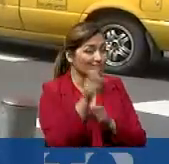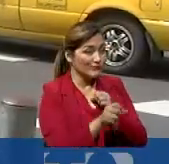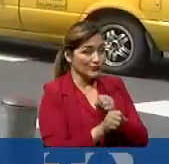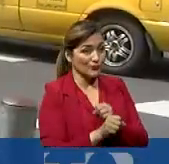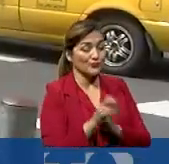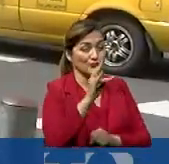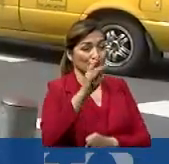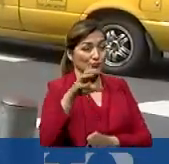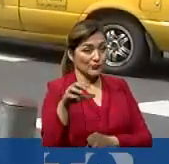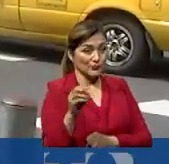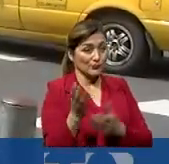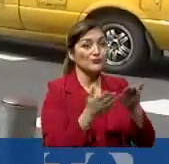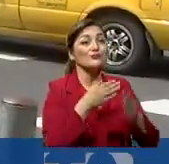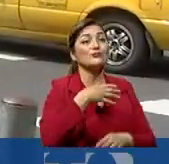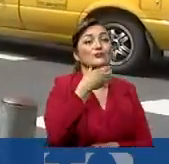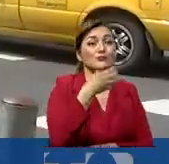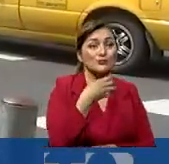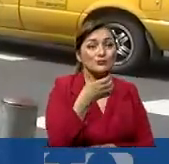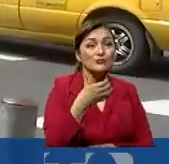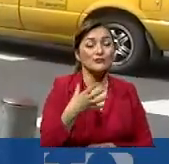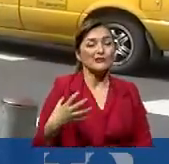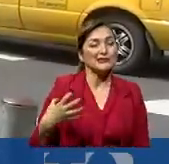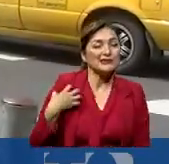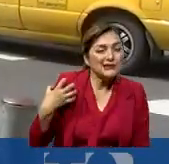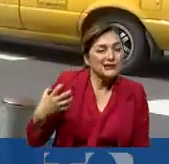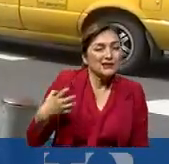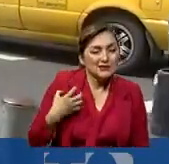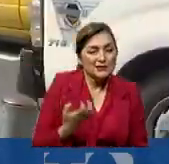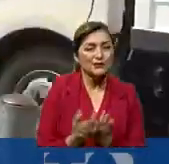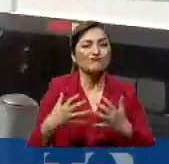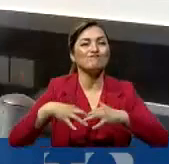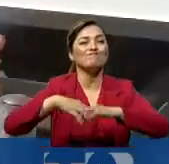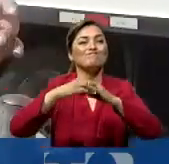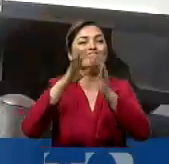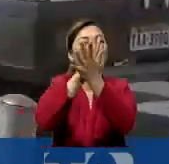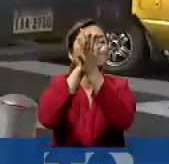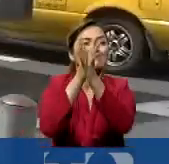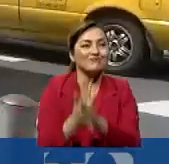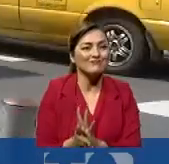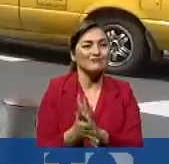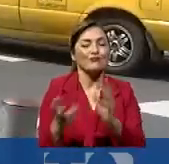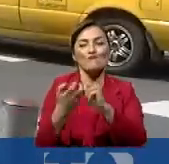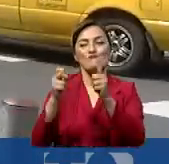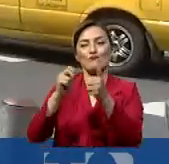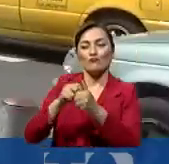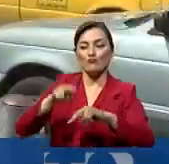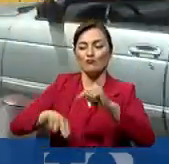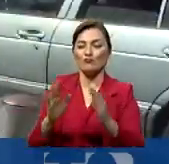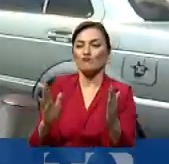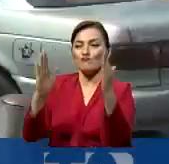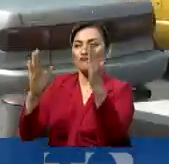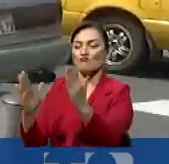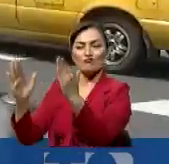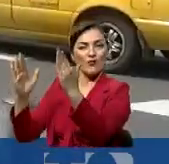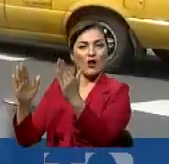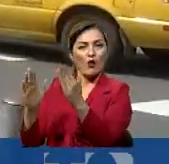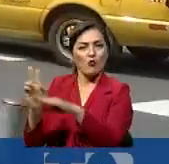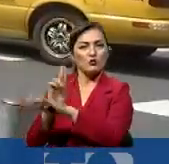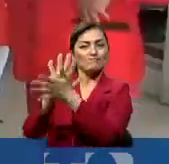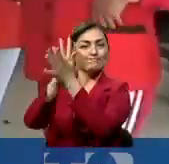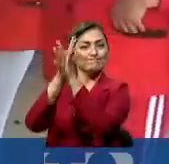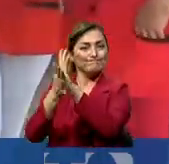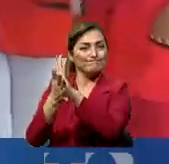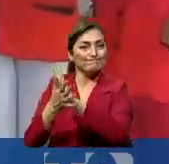servicio de Ambato, ahora se quejan de que no hay una verdadera reactivación económica y que gran parte de esta infraestructura está desaprovechada.